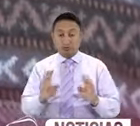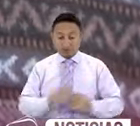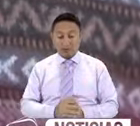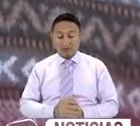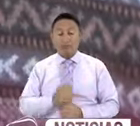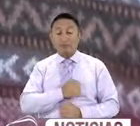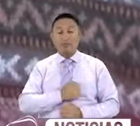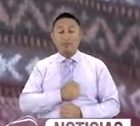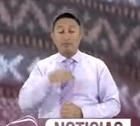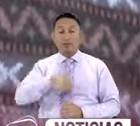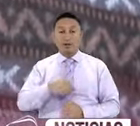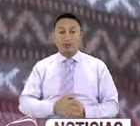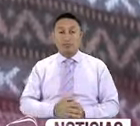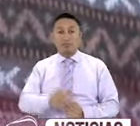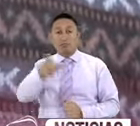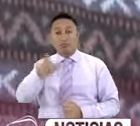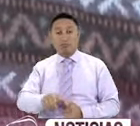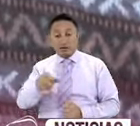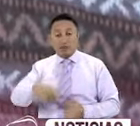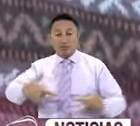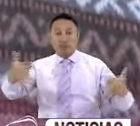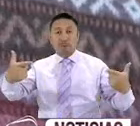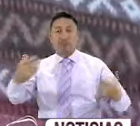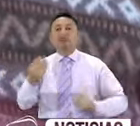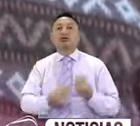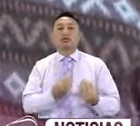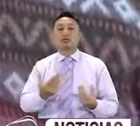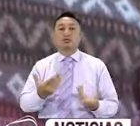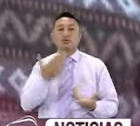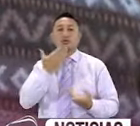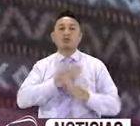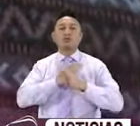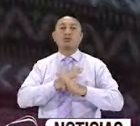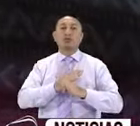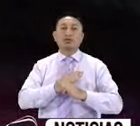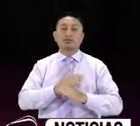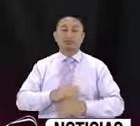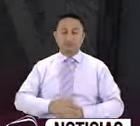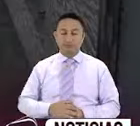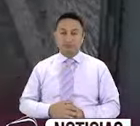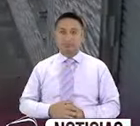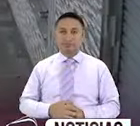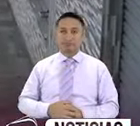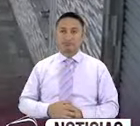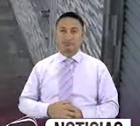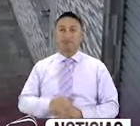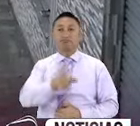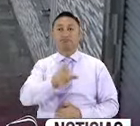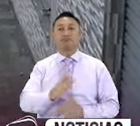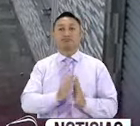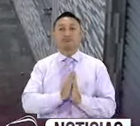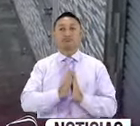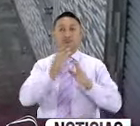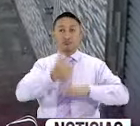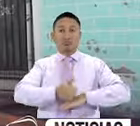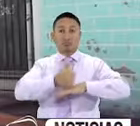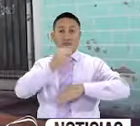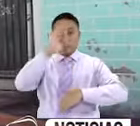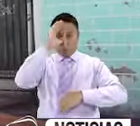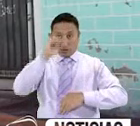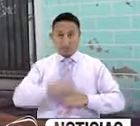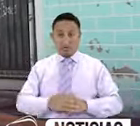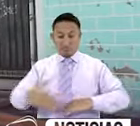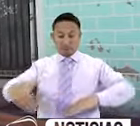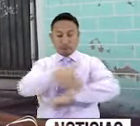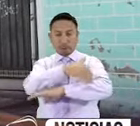los delincuentes vienen con armas, es complicado uno levantarse. Piden los moradores que la autoridad policial recorra las calles de su sector